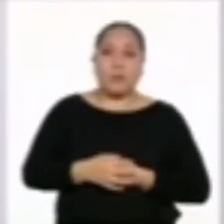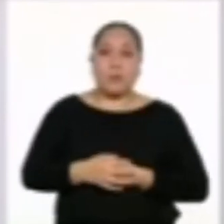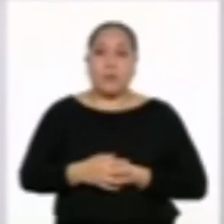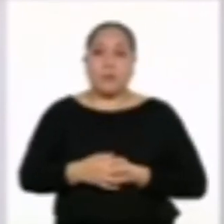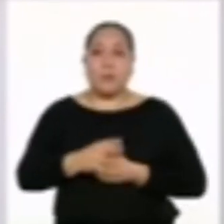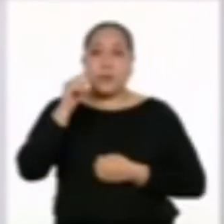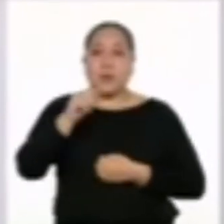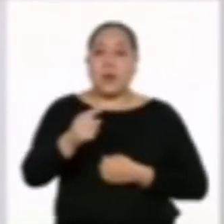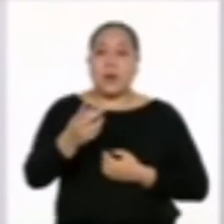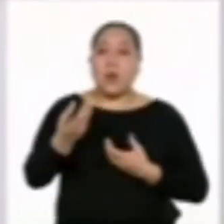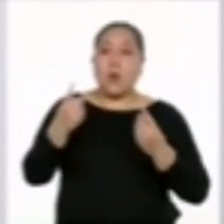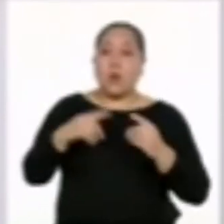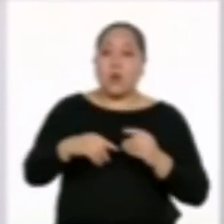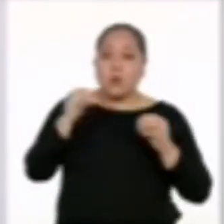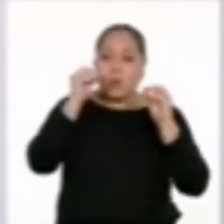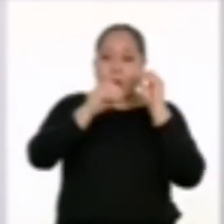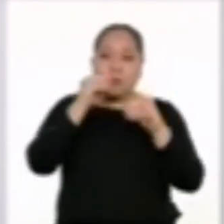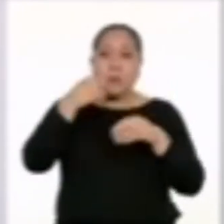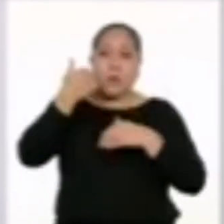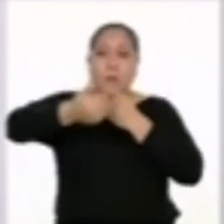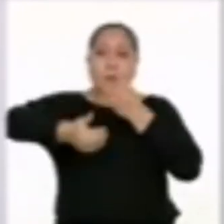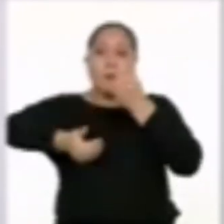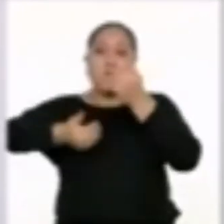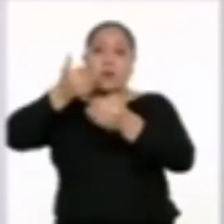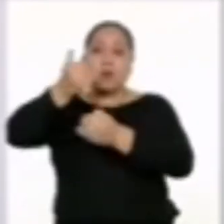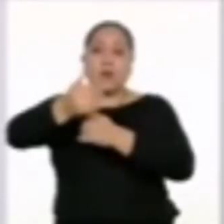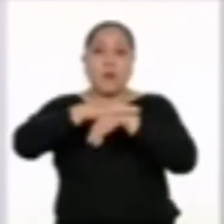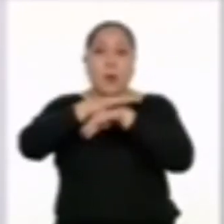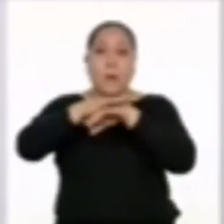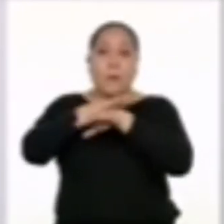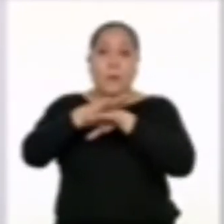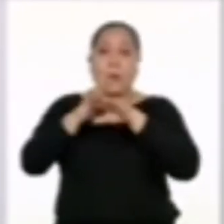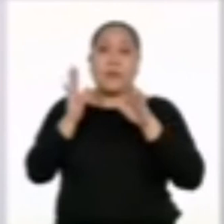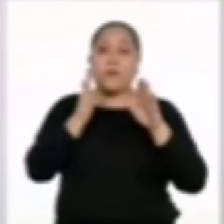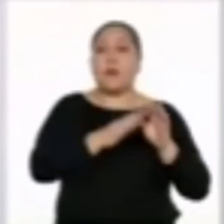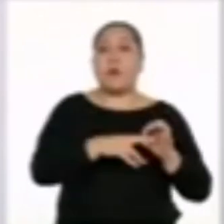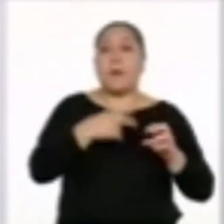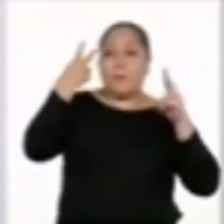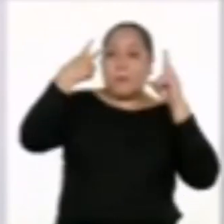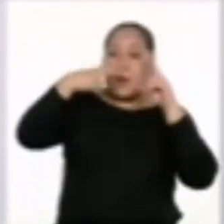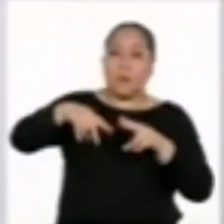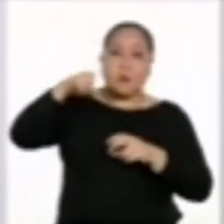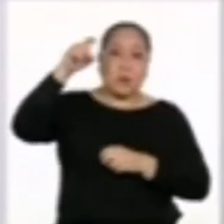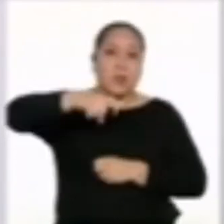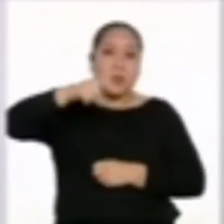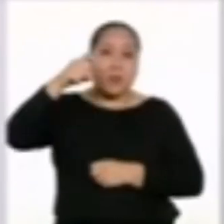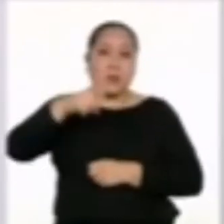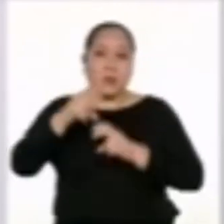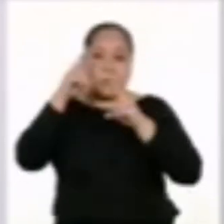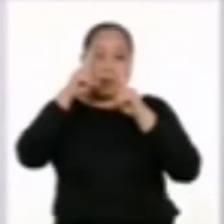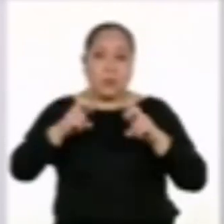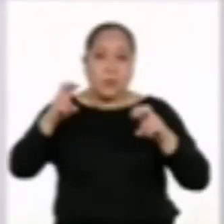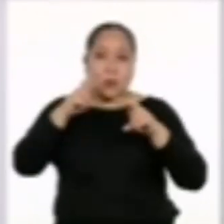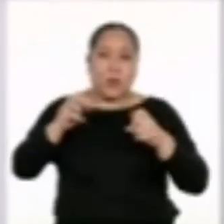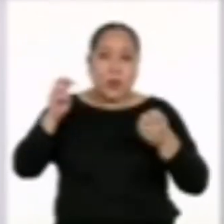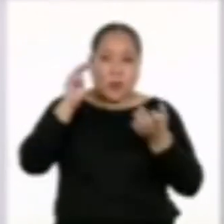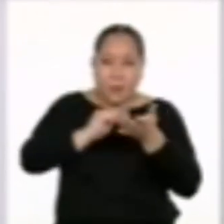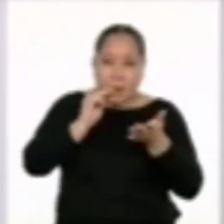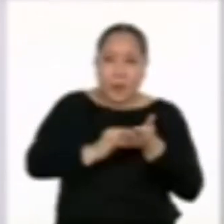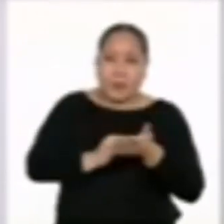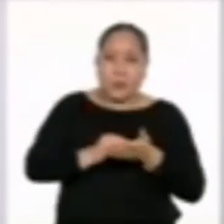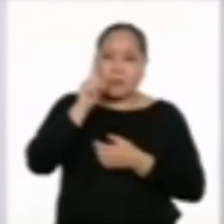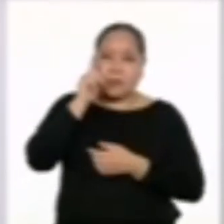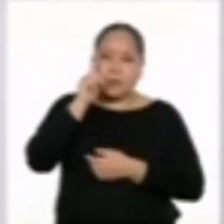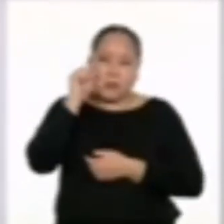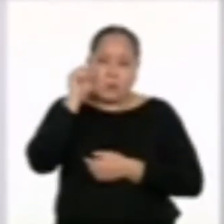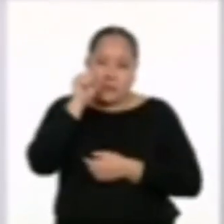Si a medida que vamos realizando nuestro proceso de planificación notamos que necesitamos investigar más